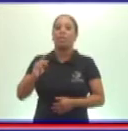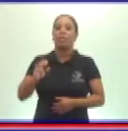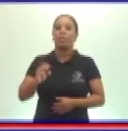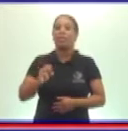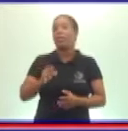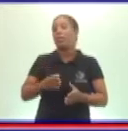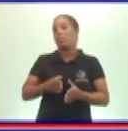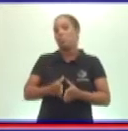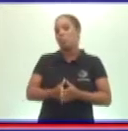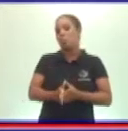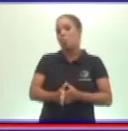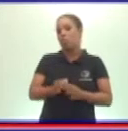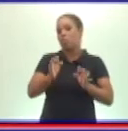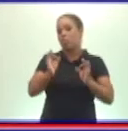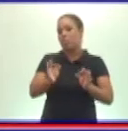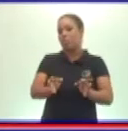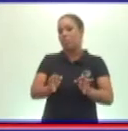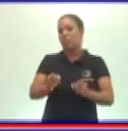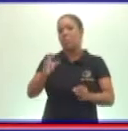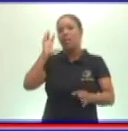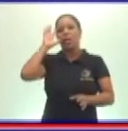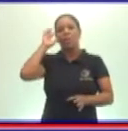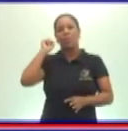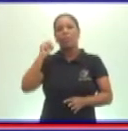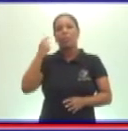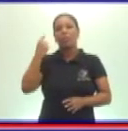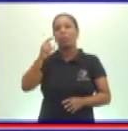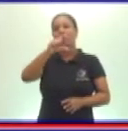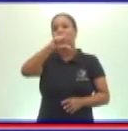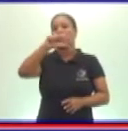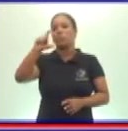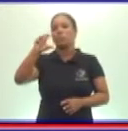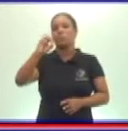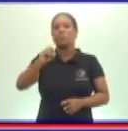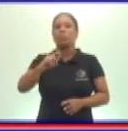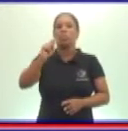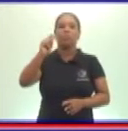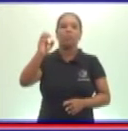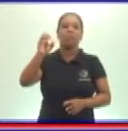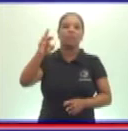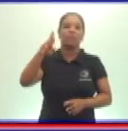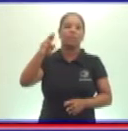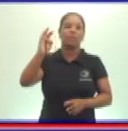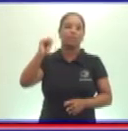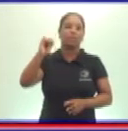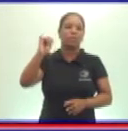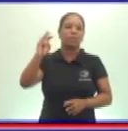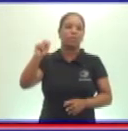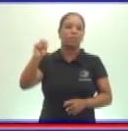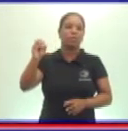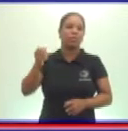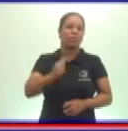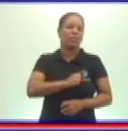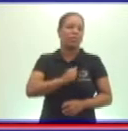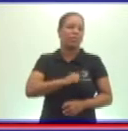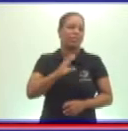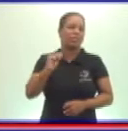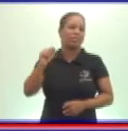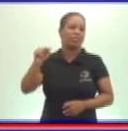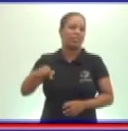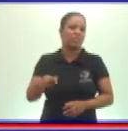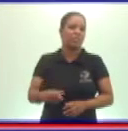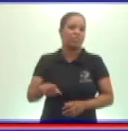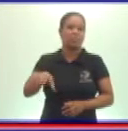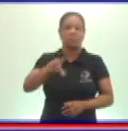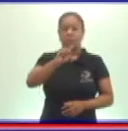precisión la comprensión de un concepto o término. ¿Qué quiere decir esto? Que si el concepto es lo que